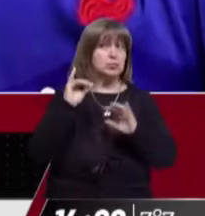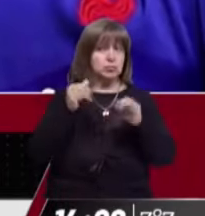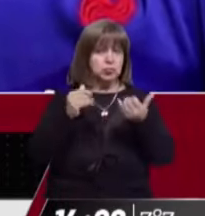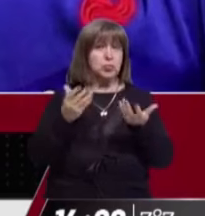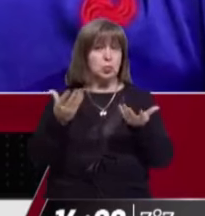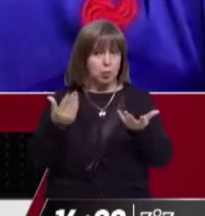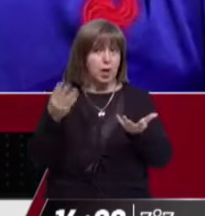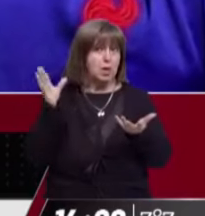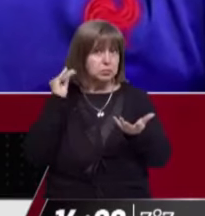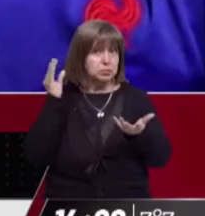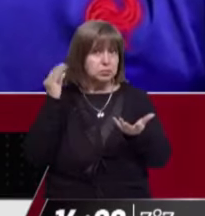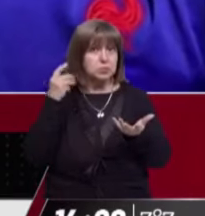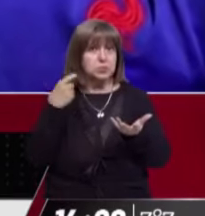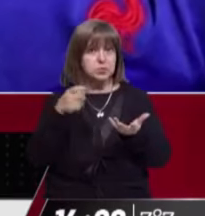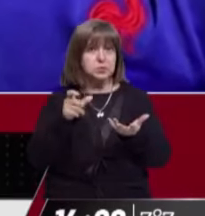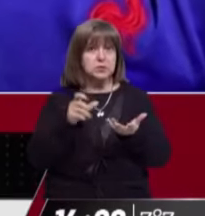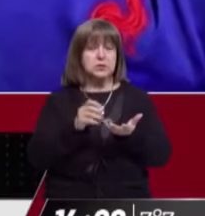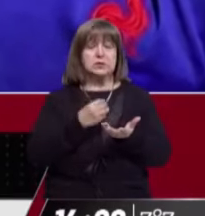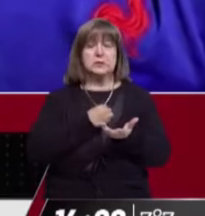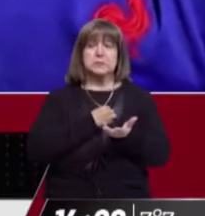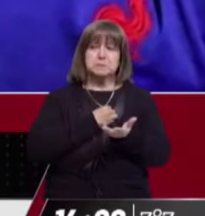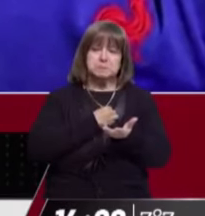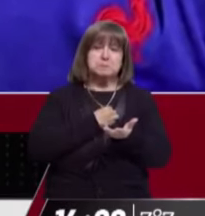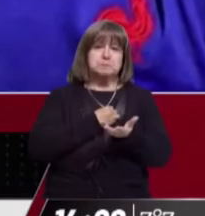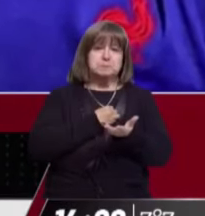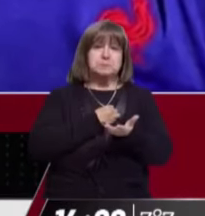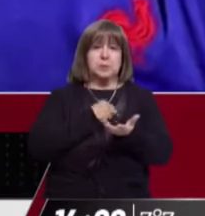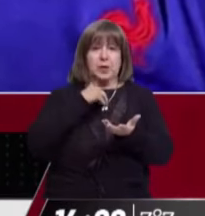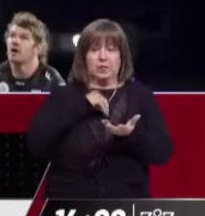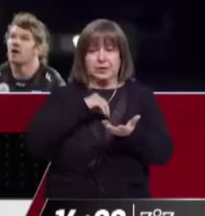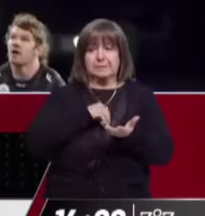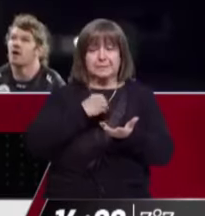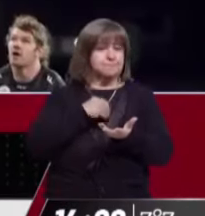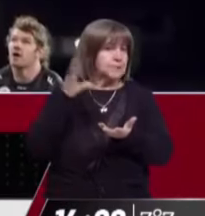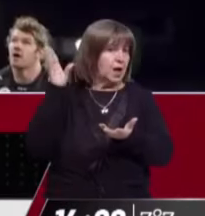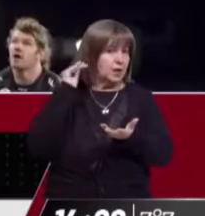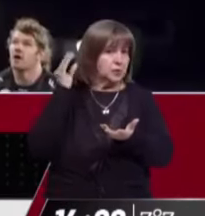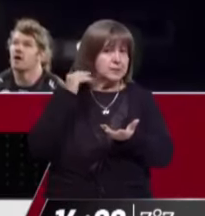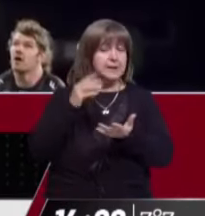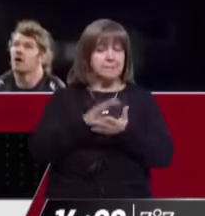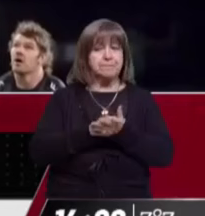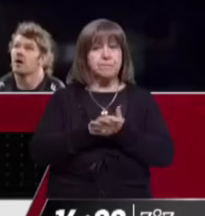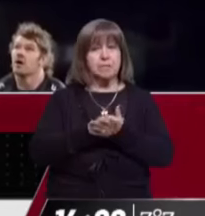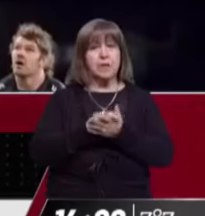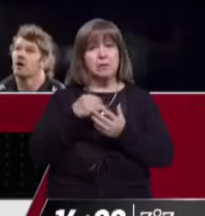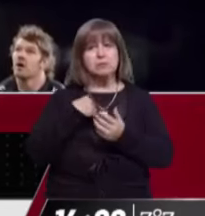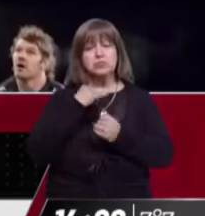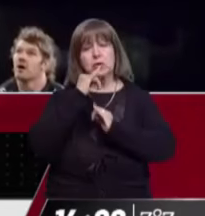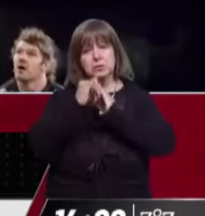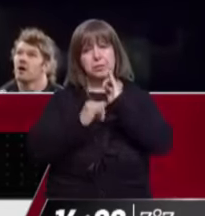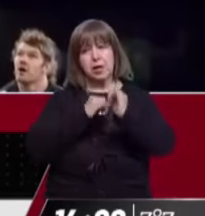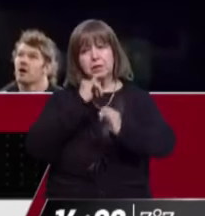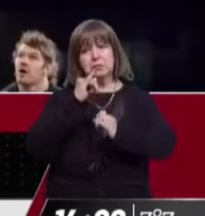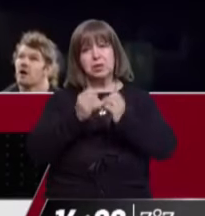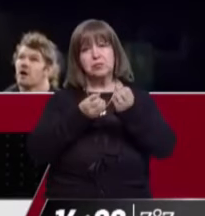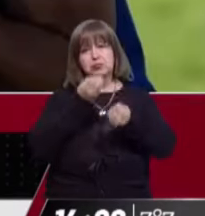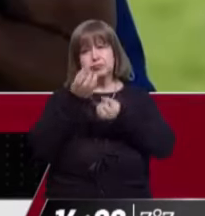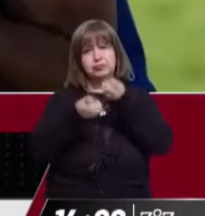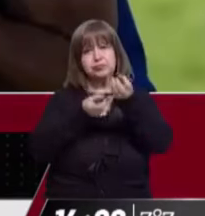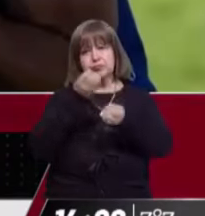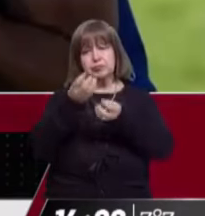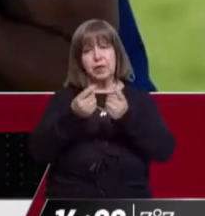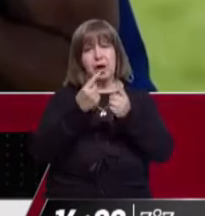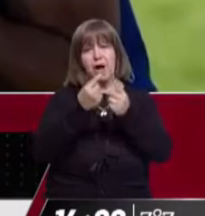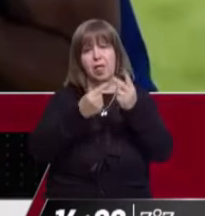está permitido, más allá de la revictimización que tiene el momento en sí, pero los pudo explicar con muchísima tranquilidad a cada